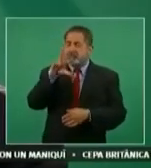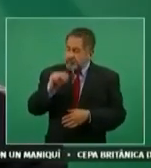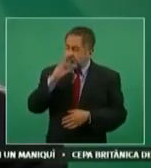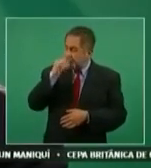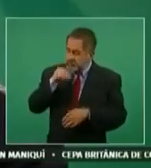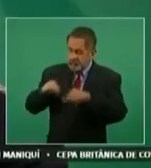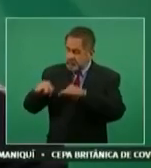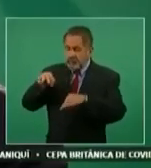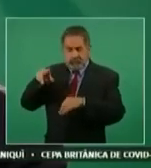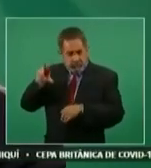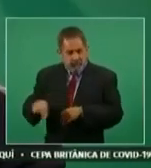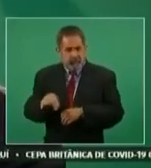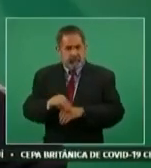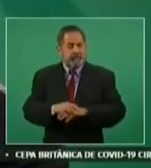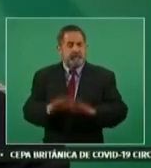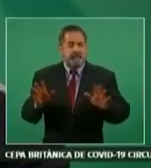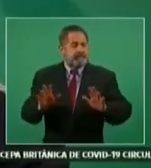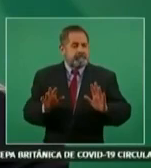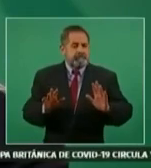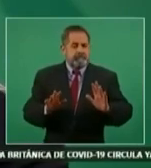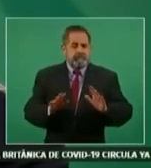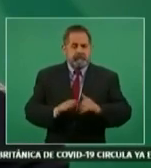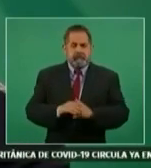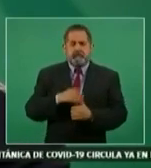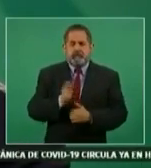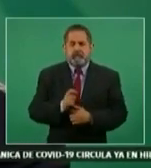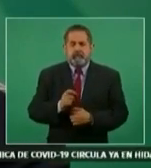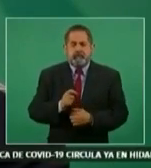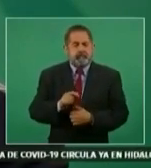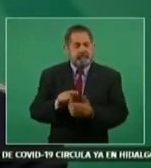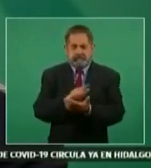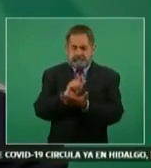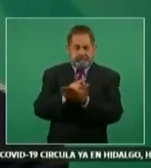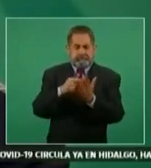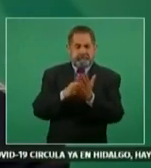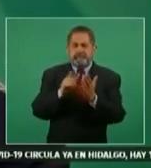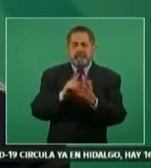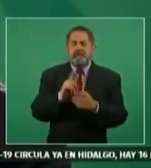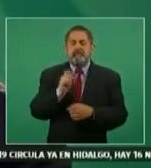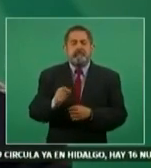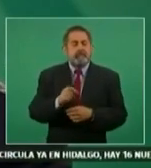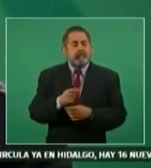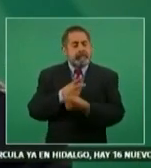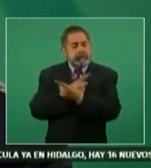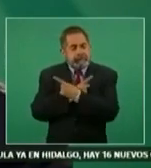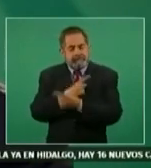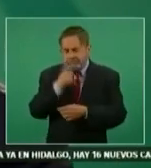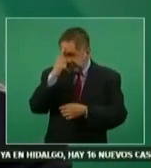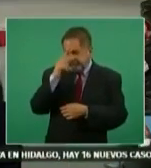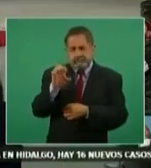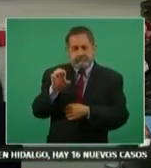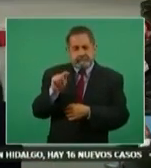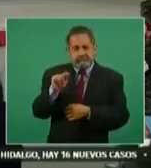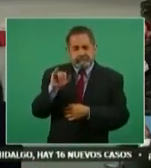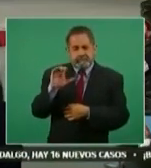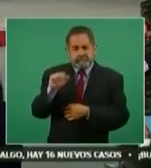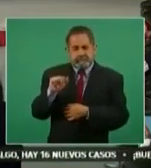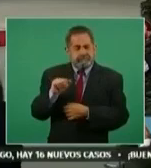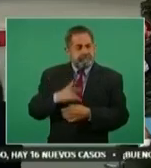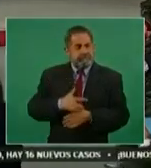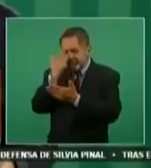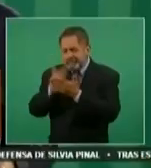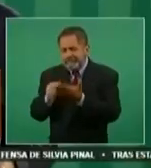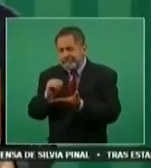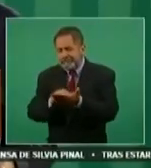pero solo sancionado. ¿No se supone que las sanciones por conductas ilícitas deben darse a todos los que las merezcan? De acuerdo, eso